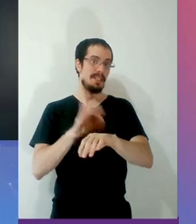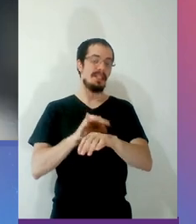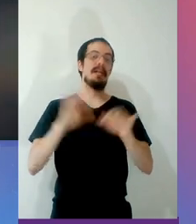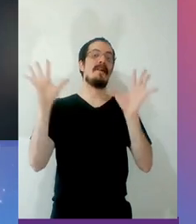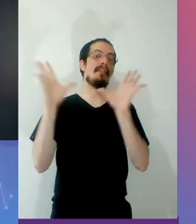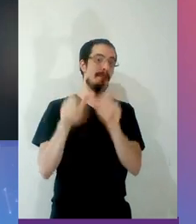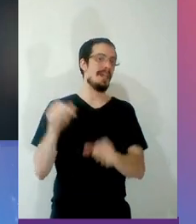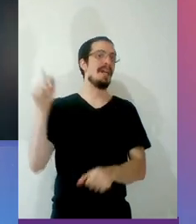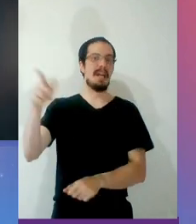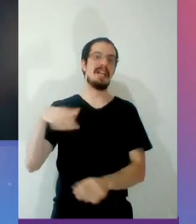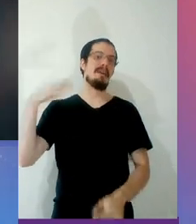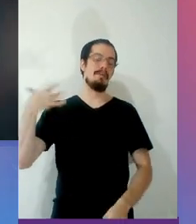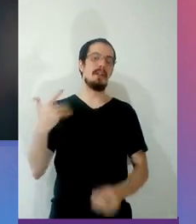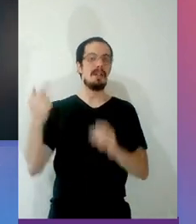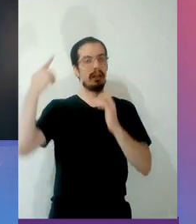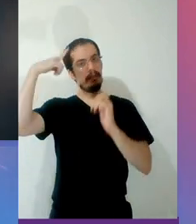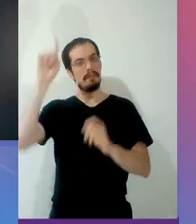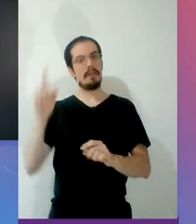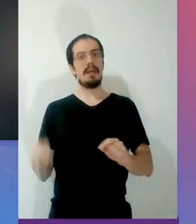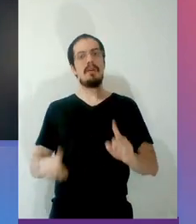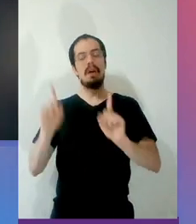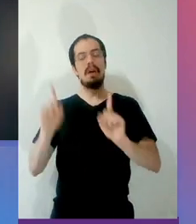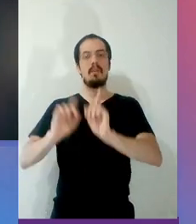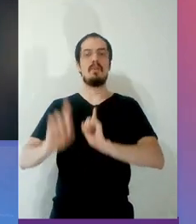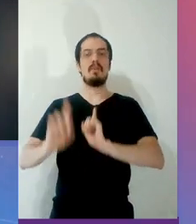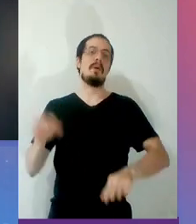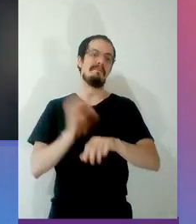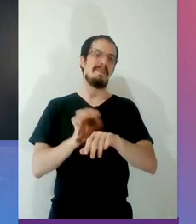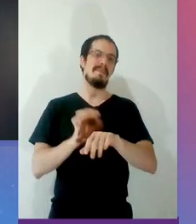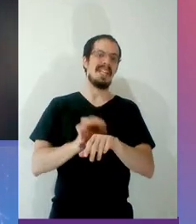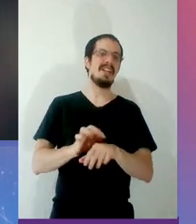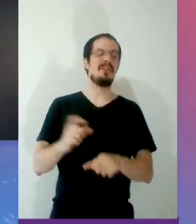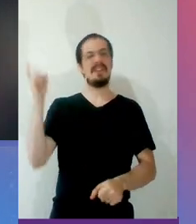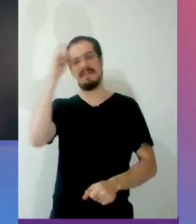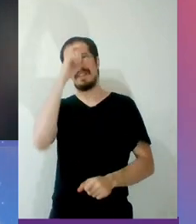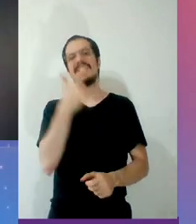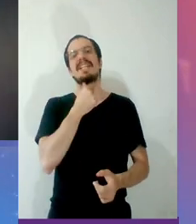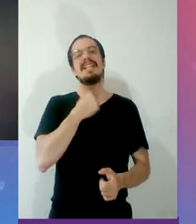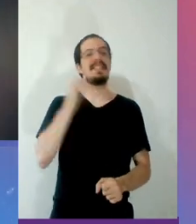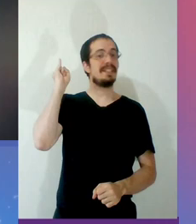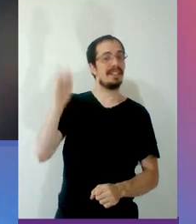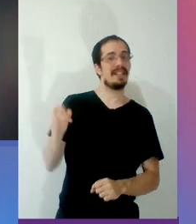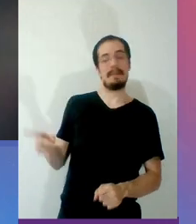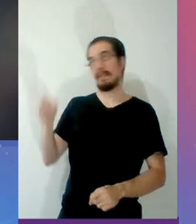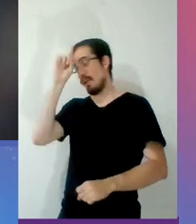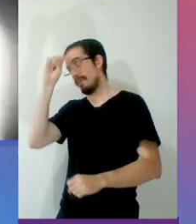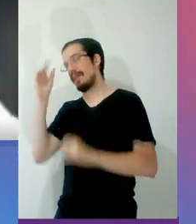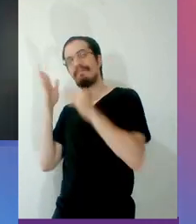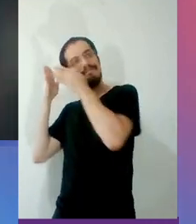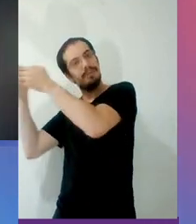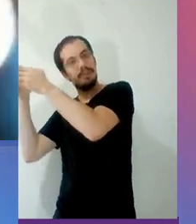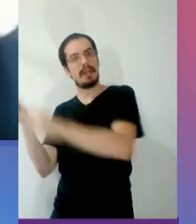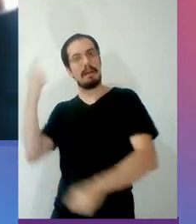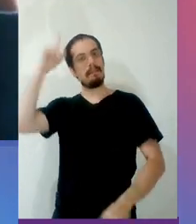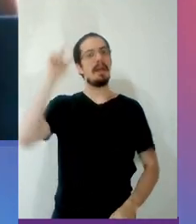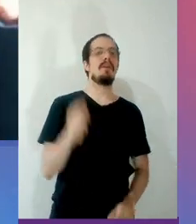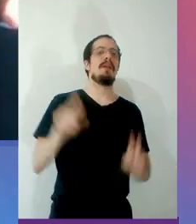puntos de los que podemos tomarnos muy fuertemente, porque el médico de familia tiene una visión de la persona